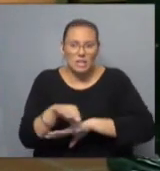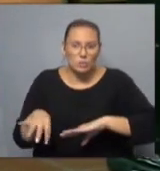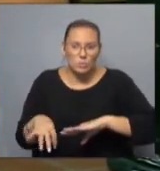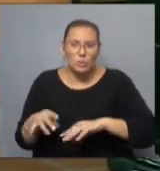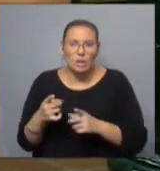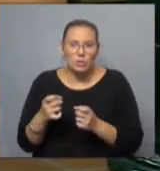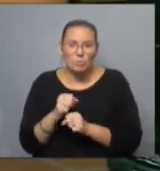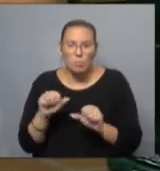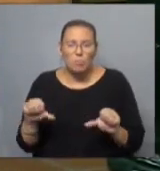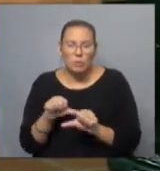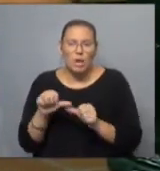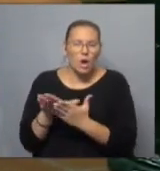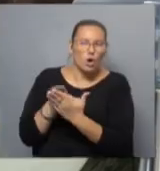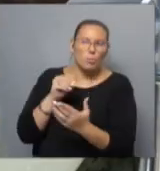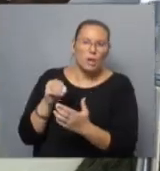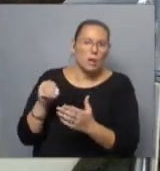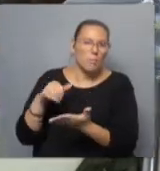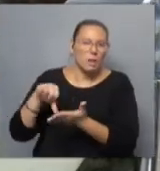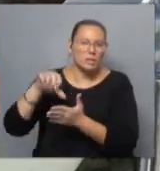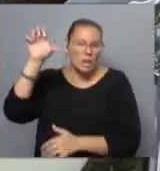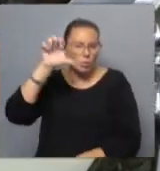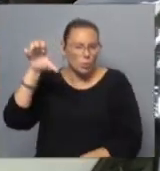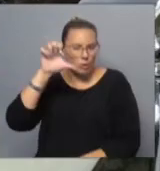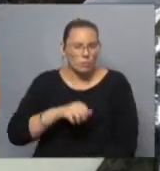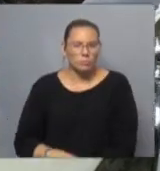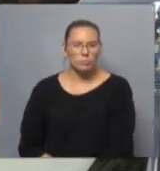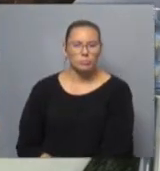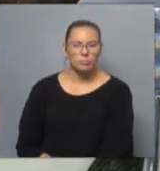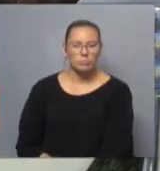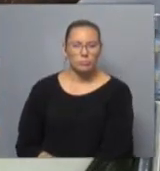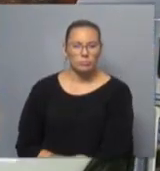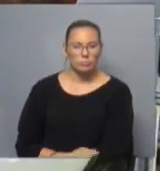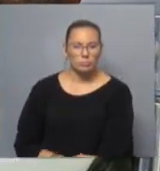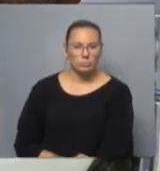podés recrear muchos países europeos. Cámara. Corre.